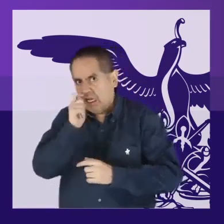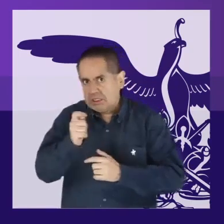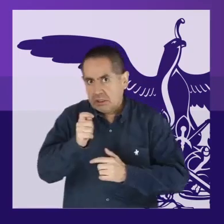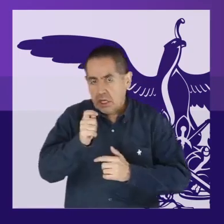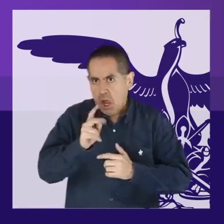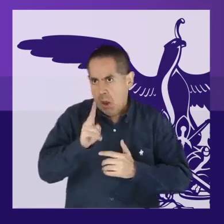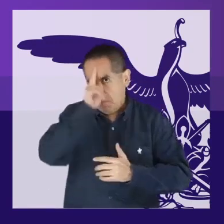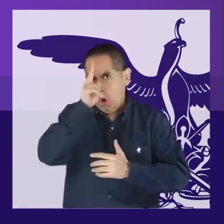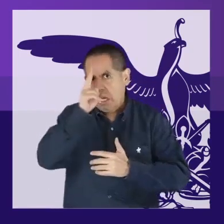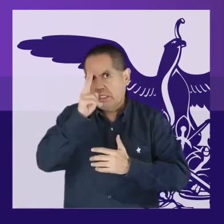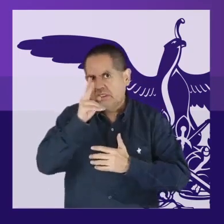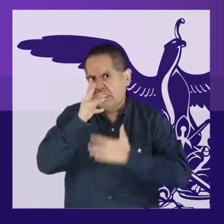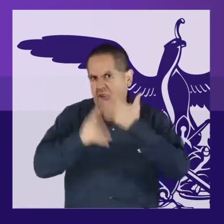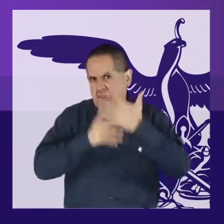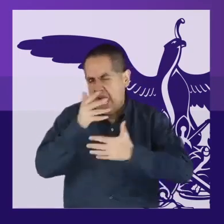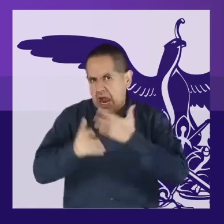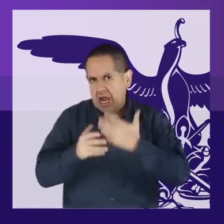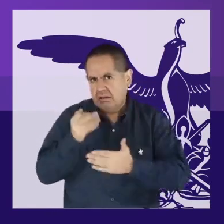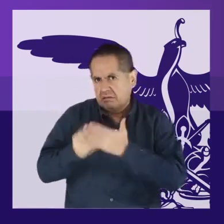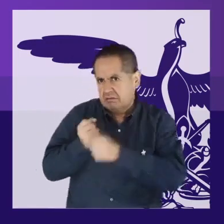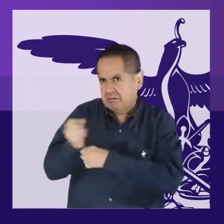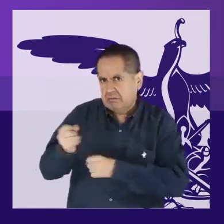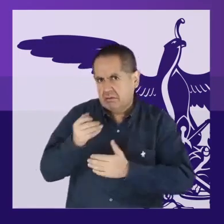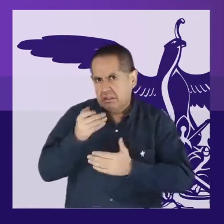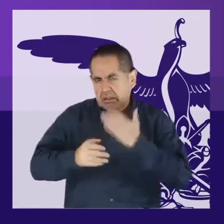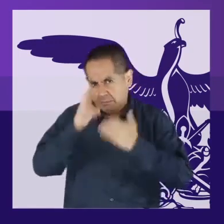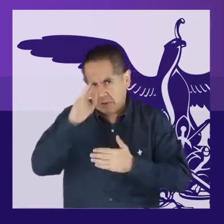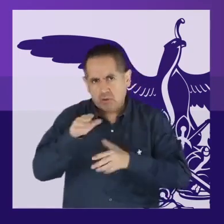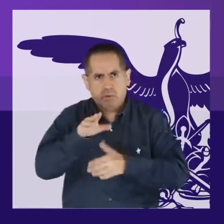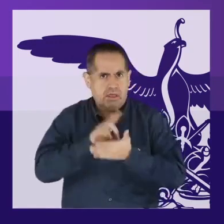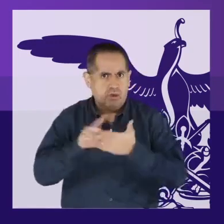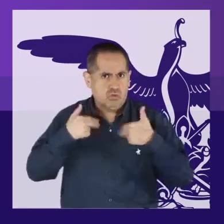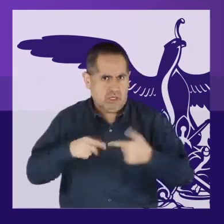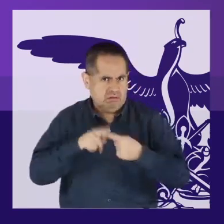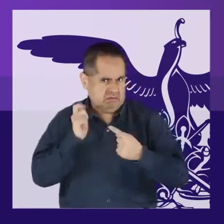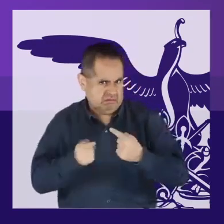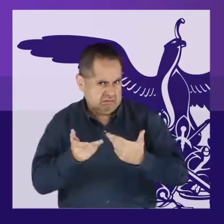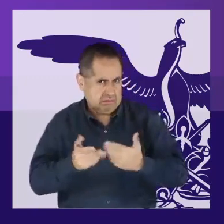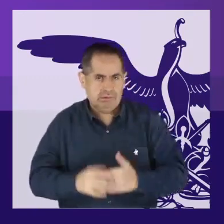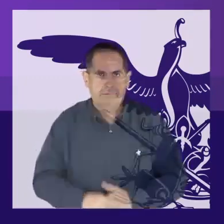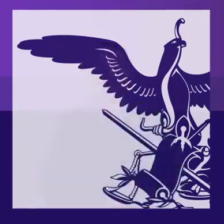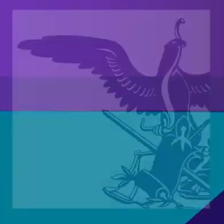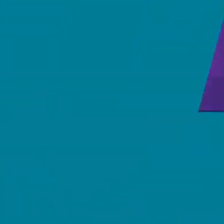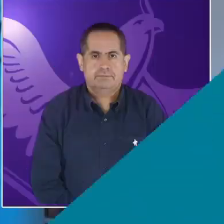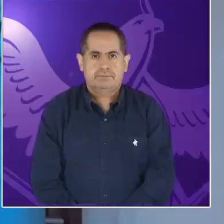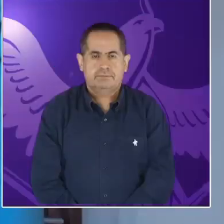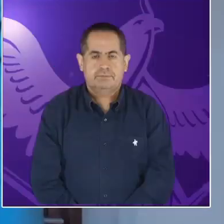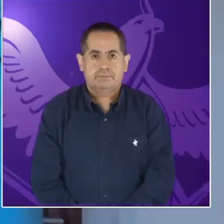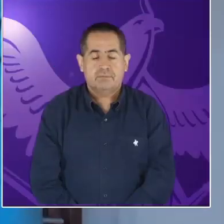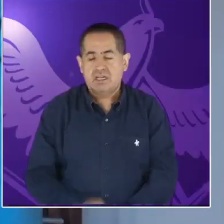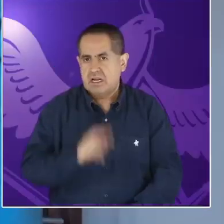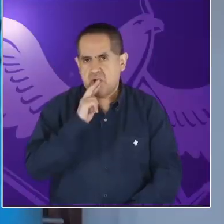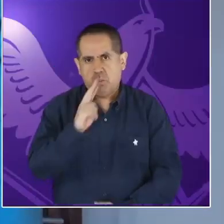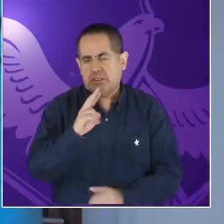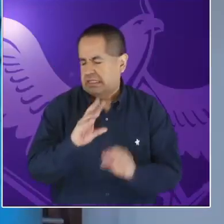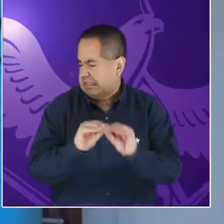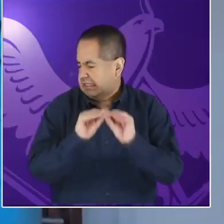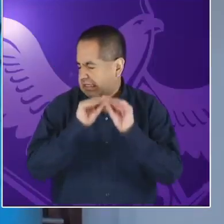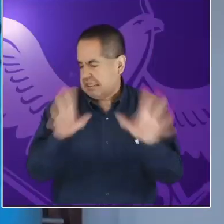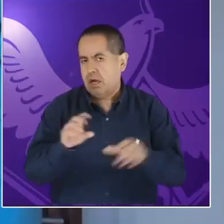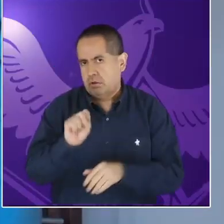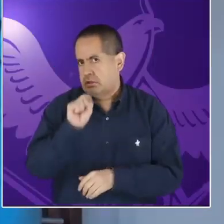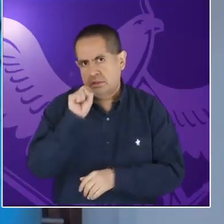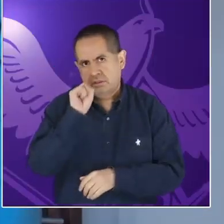madres sobre sus hijos constituyen violencia según el derecho internacional de los derechos humanos? La respuesta es rotunda.